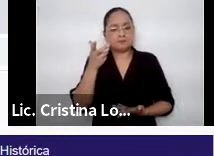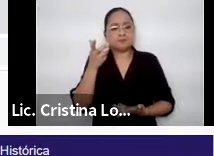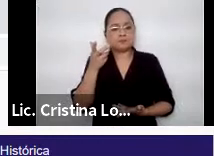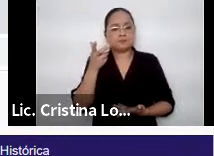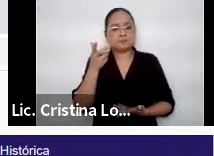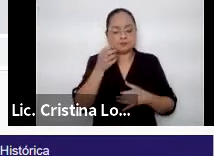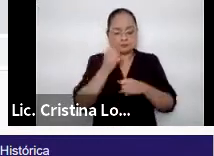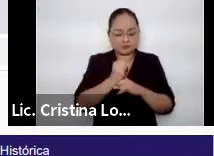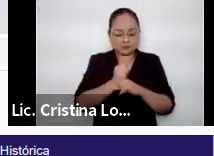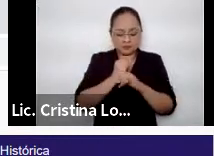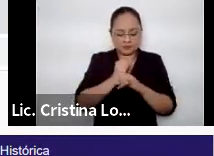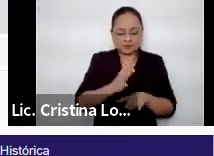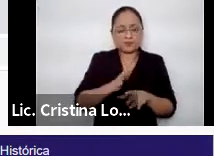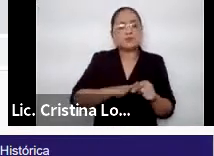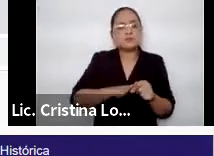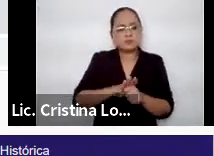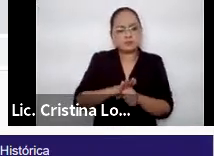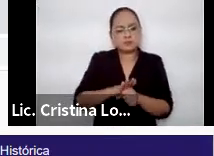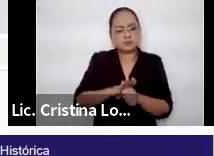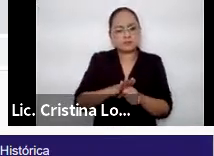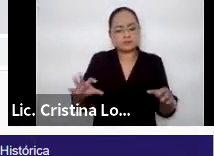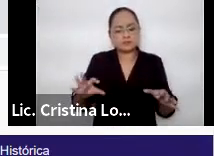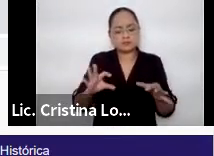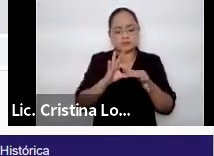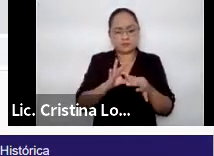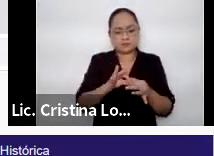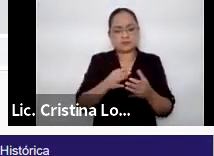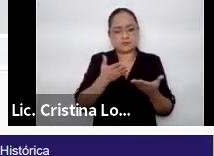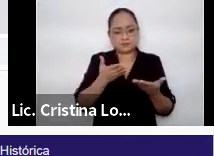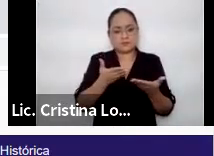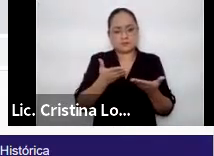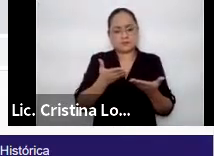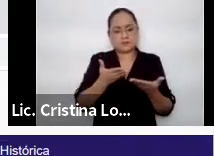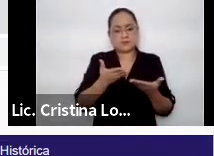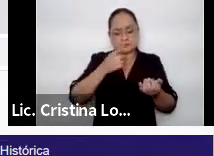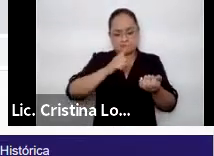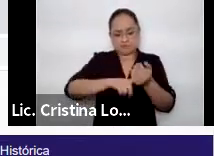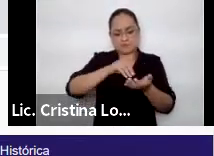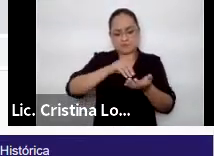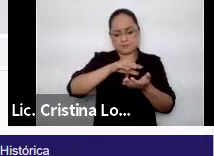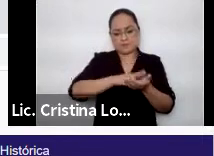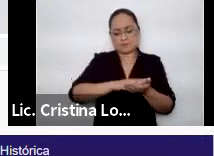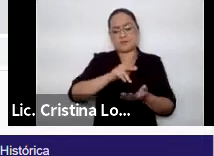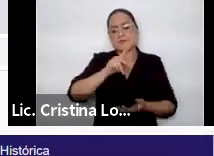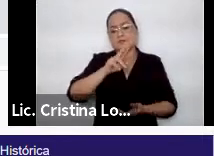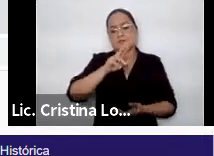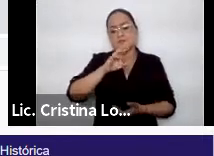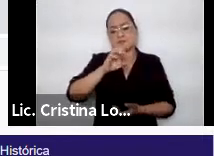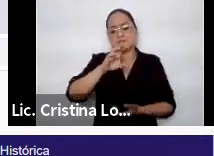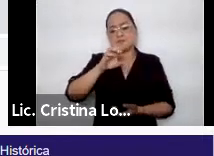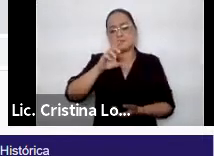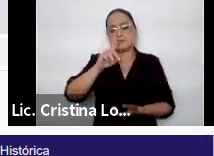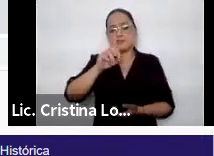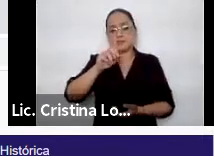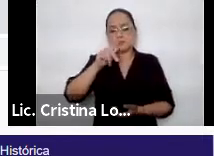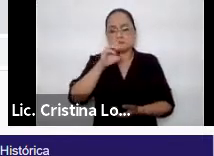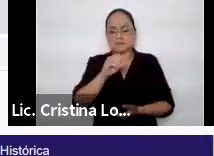la información relacionada a este precedente.